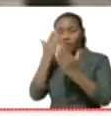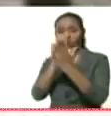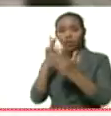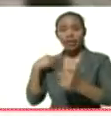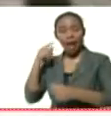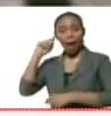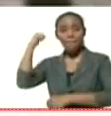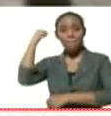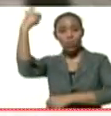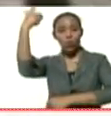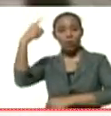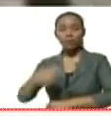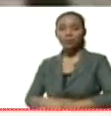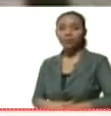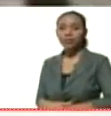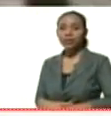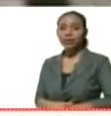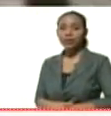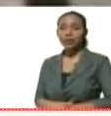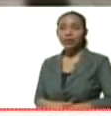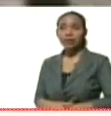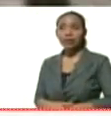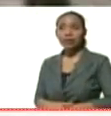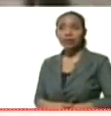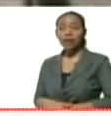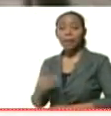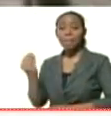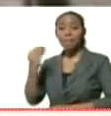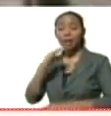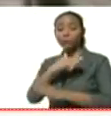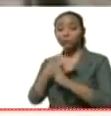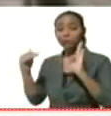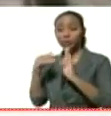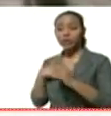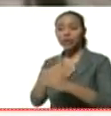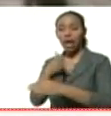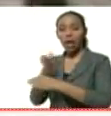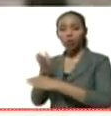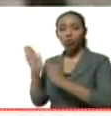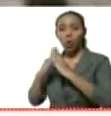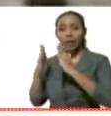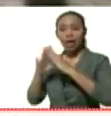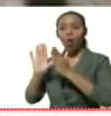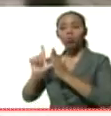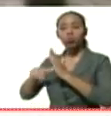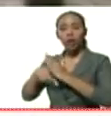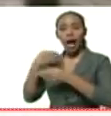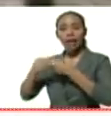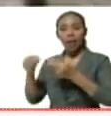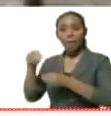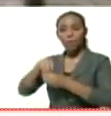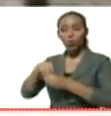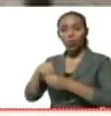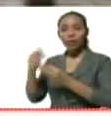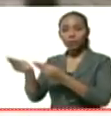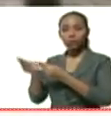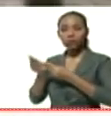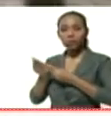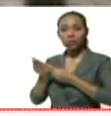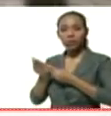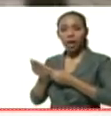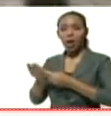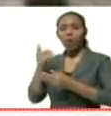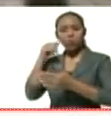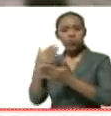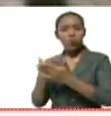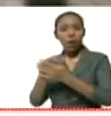Apure y ya se ha, más de la mitad se han ido a sus casas luego de hacer la cuarentena y recibir su